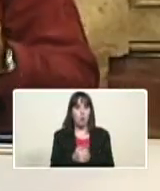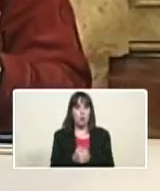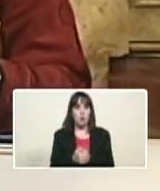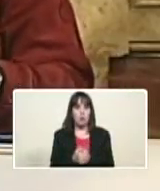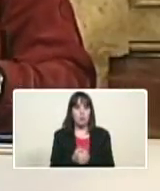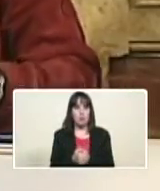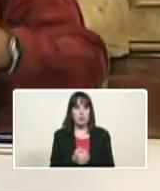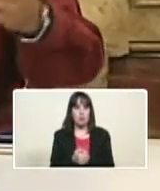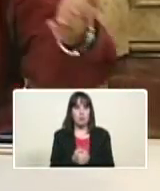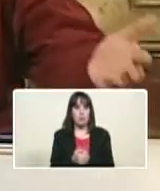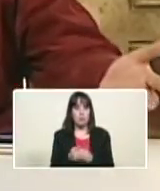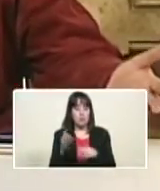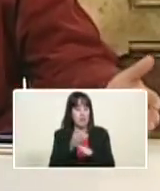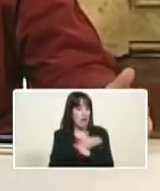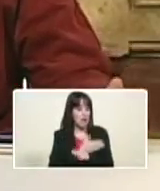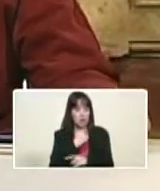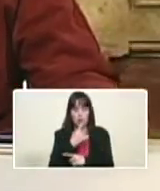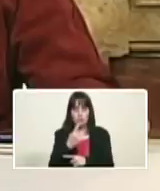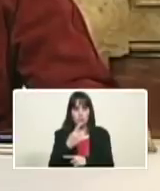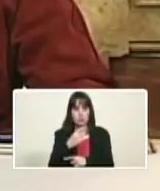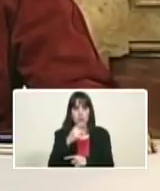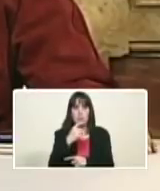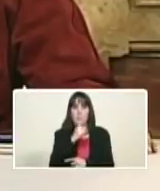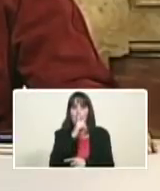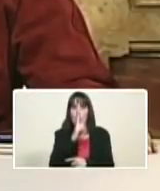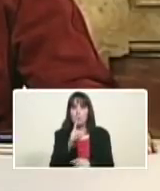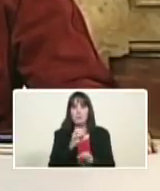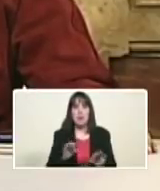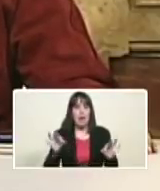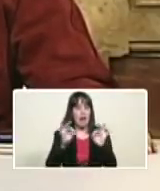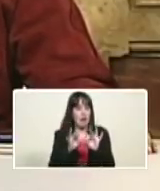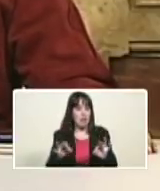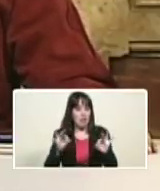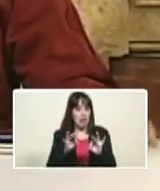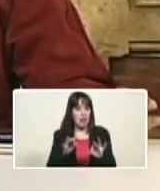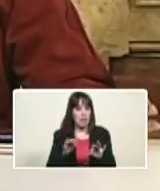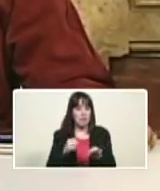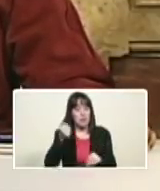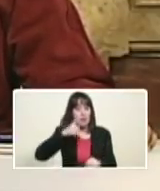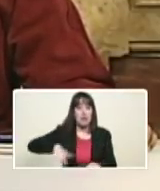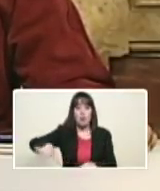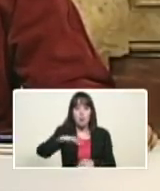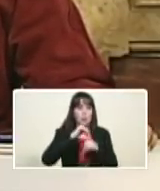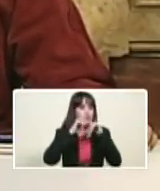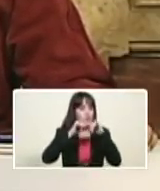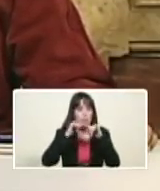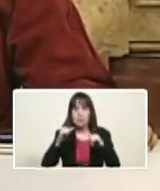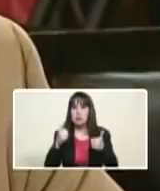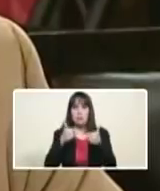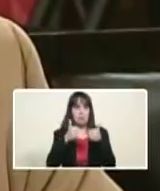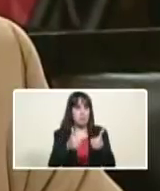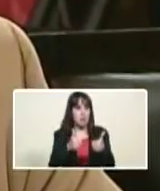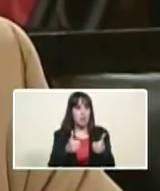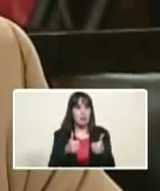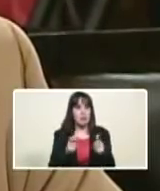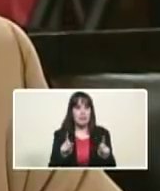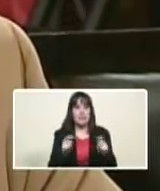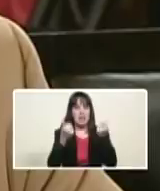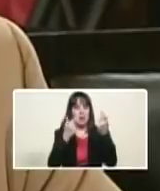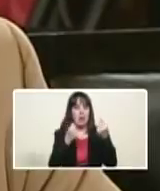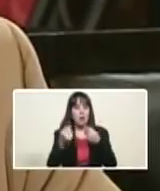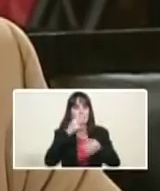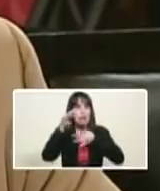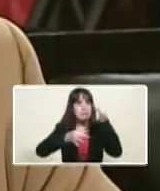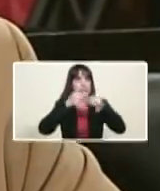Y todavía no se había destapado el juego, que ya está totalmente abierto, el juego del programa de recuperación económica.